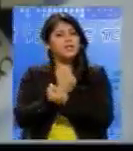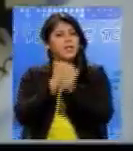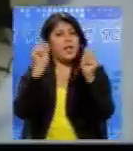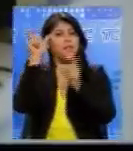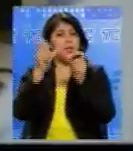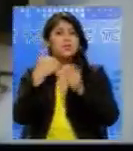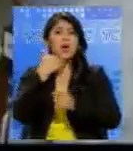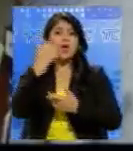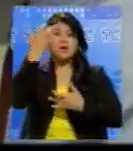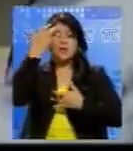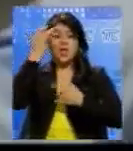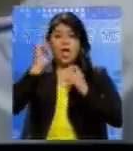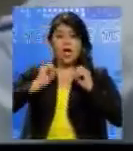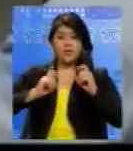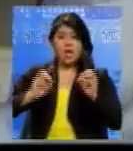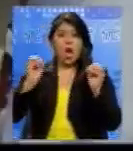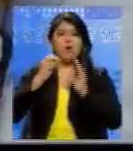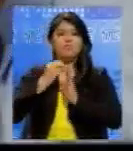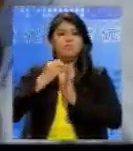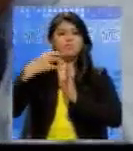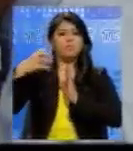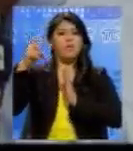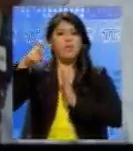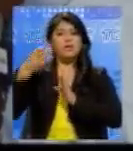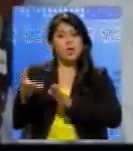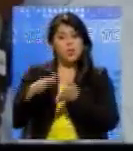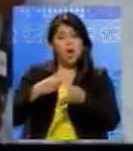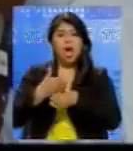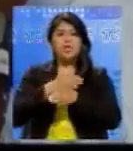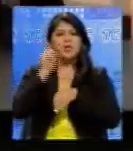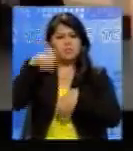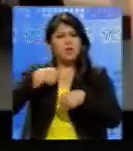un tumor o aneurisma hayan sido sentenciadas